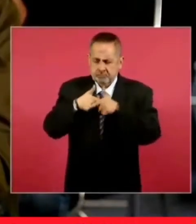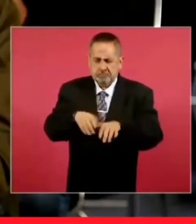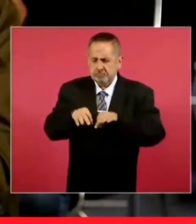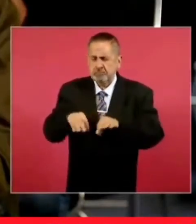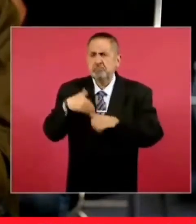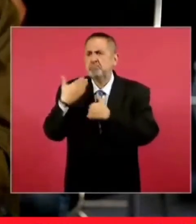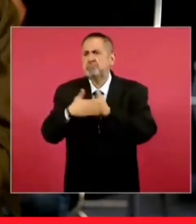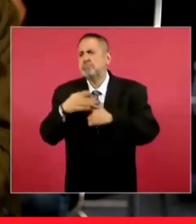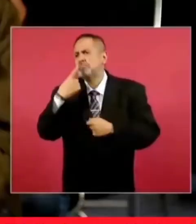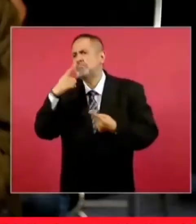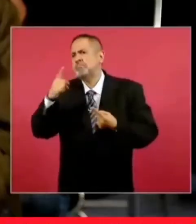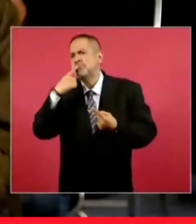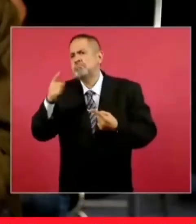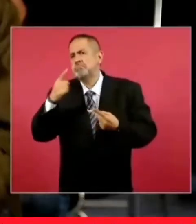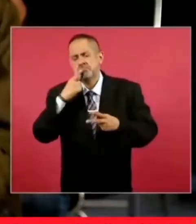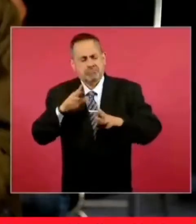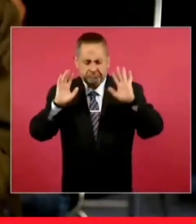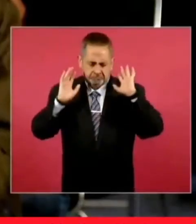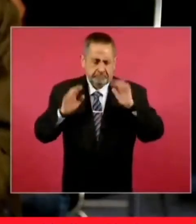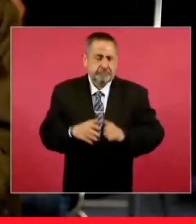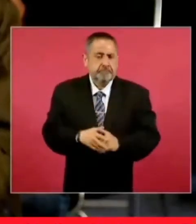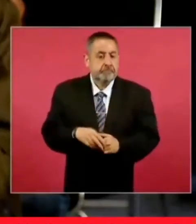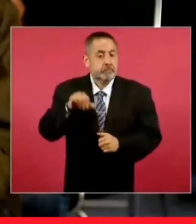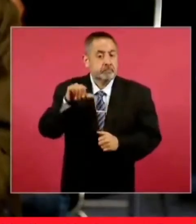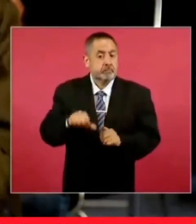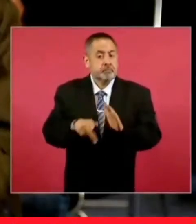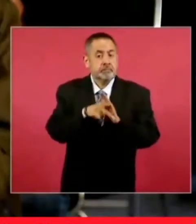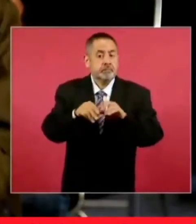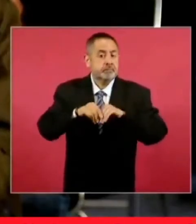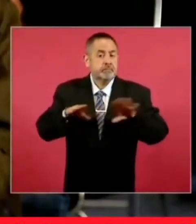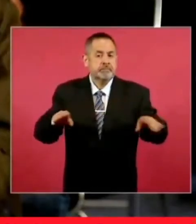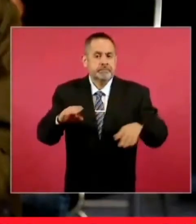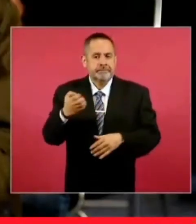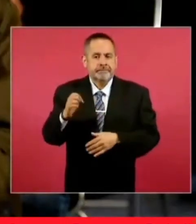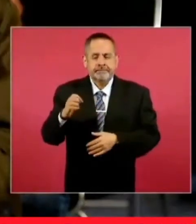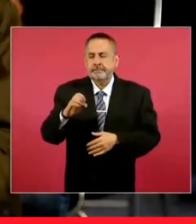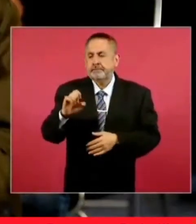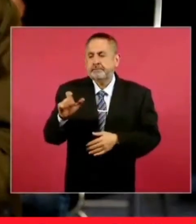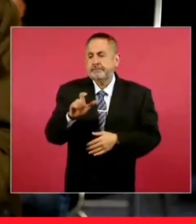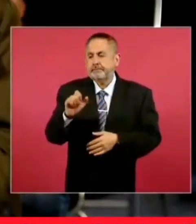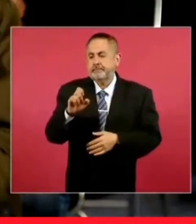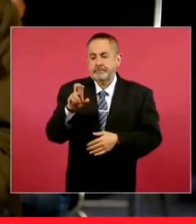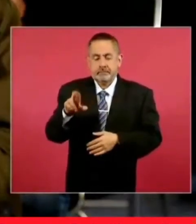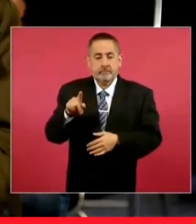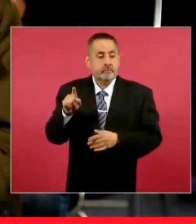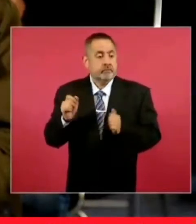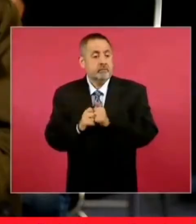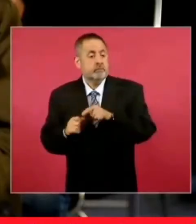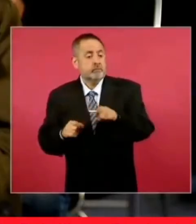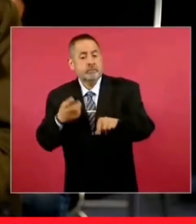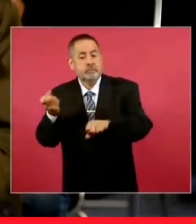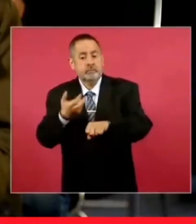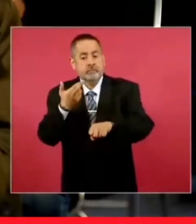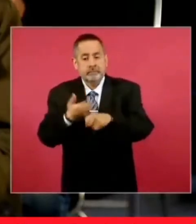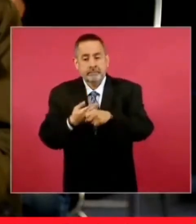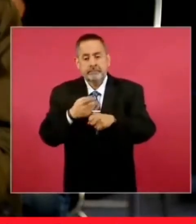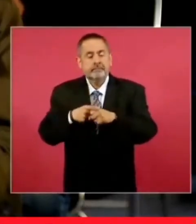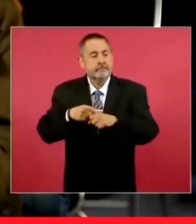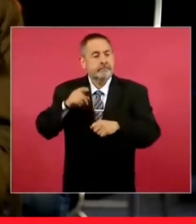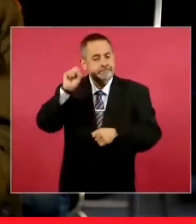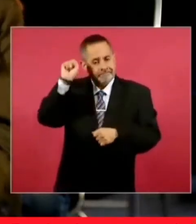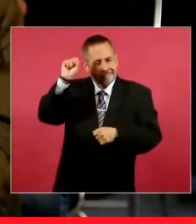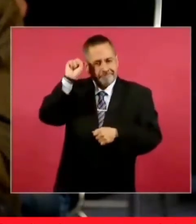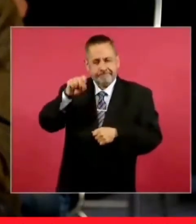denuncias. El día de hoy, el periódico Excelsior trae una entrevista con la secretaria general del Sindicato Único de Trabajadores de